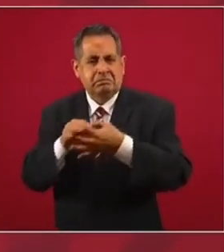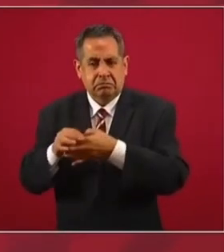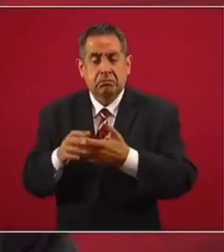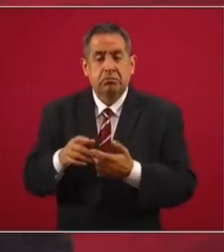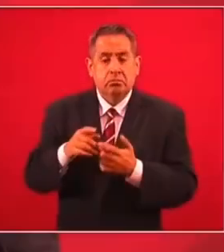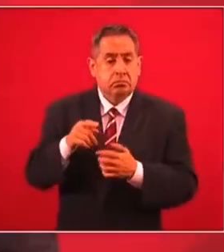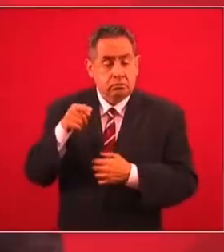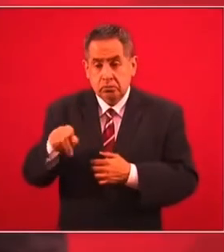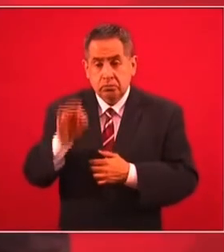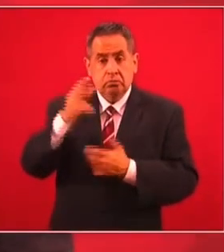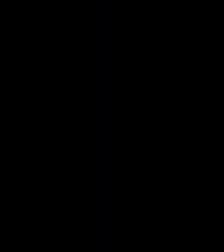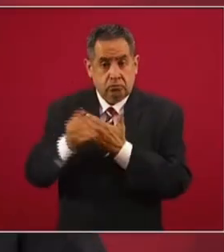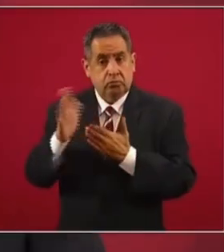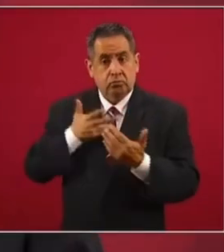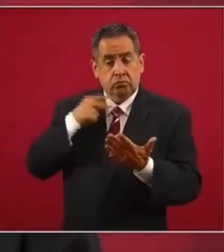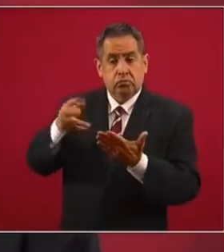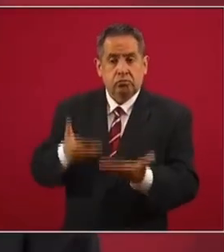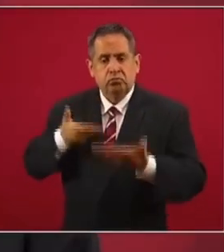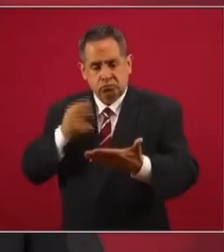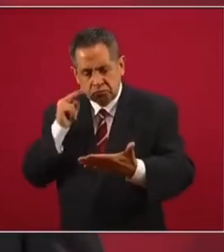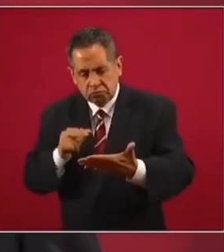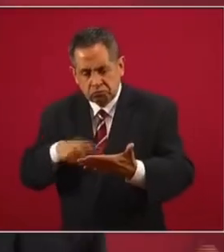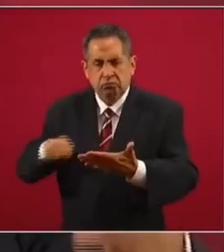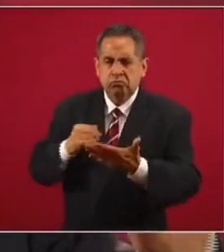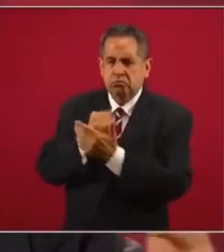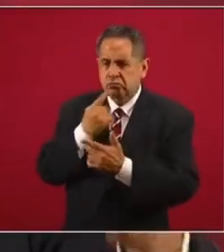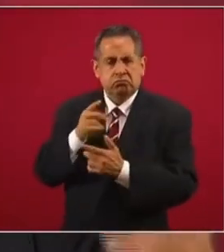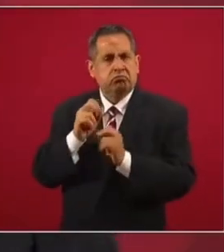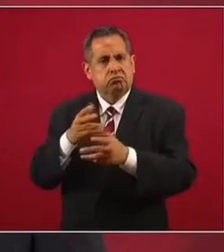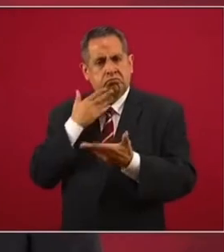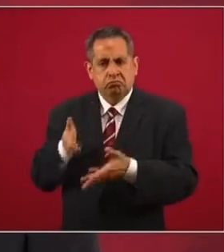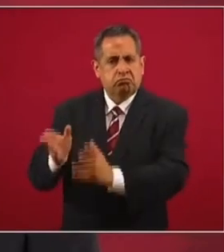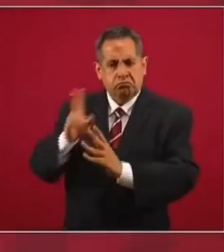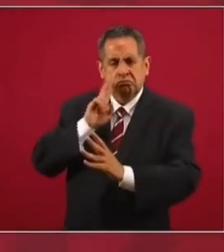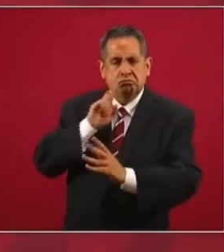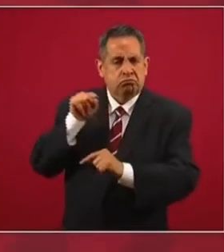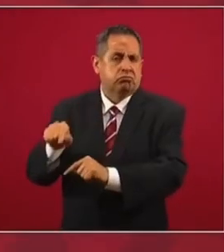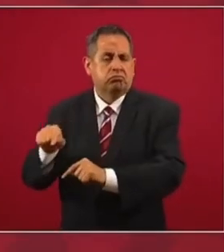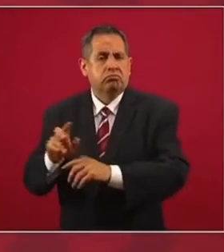Se encontró el proyecto, ellos ya tenían el proyecto, y se decidió, bueno, vamos